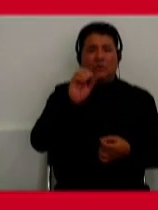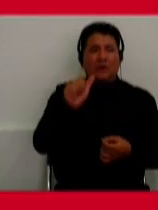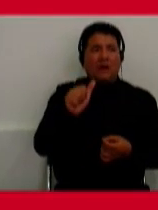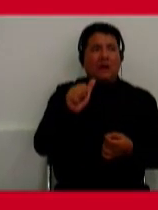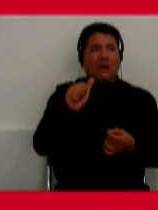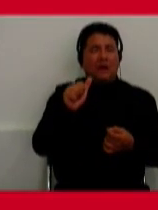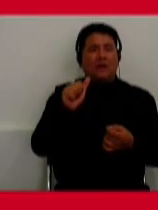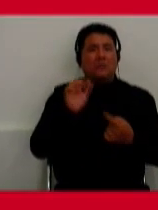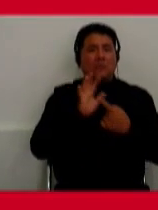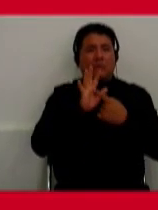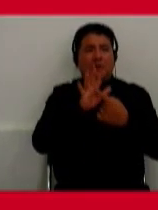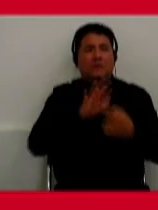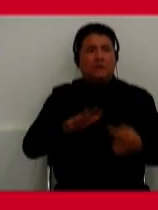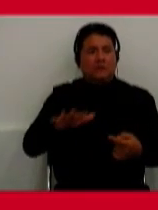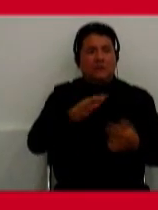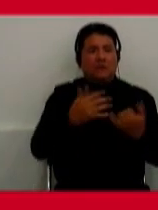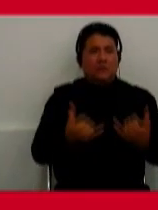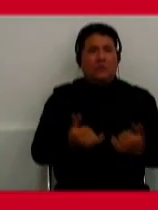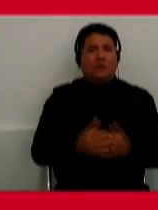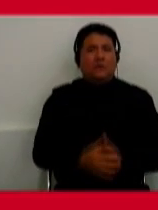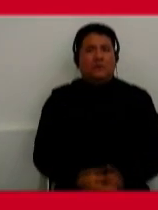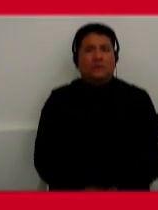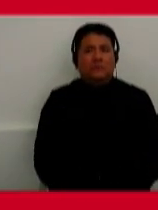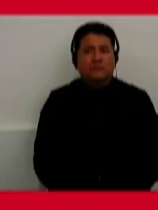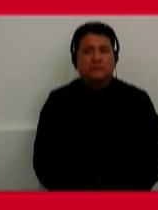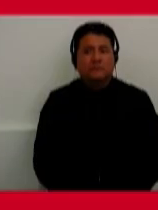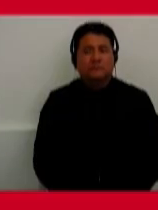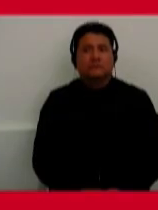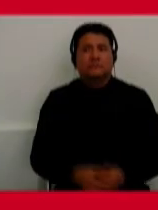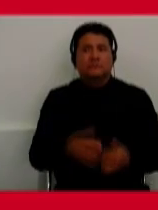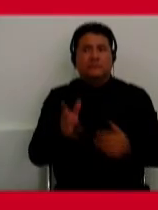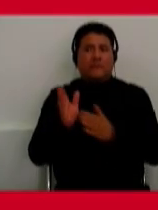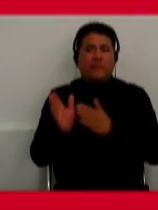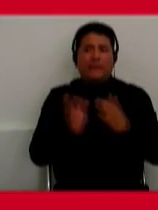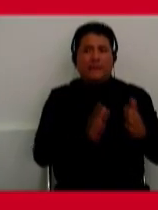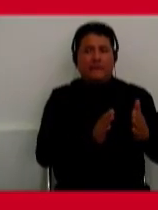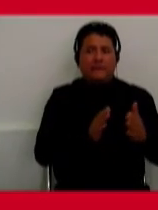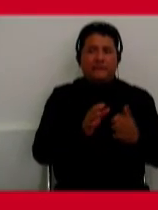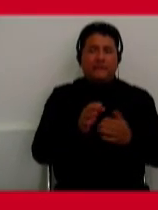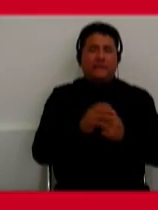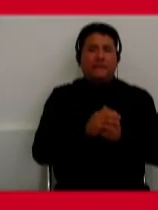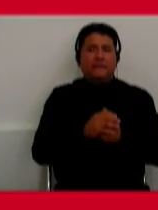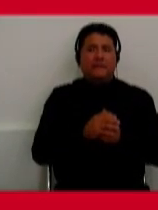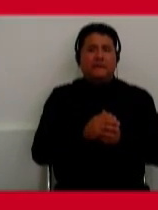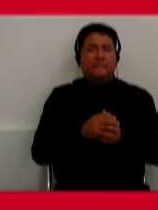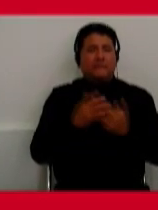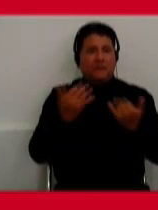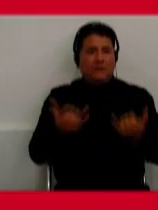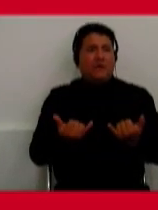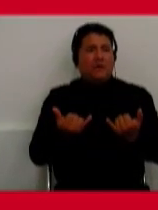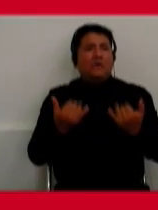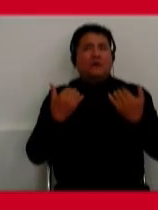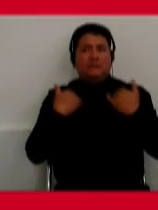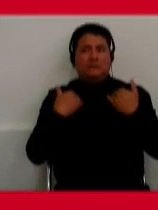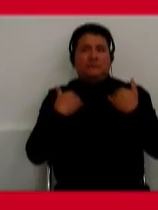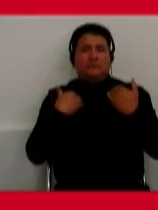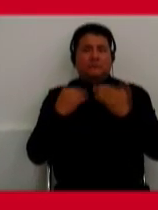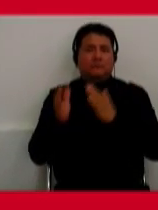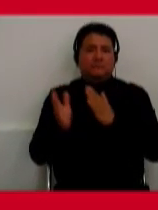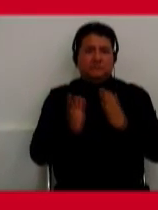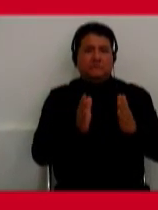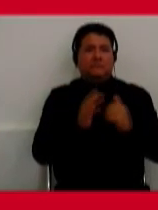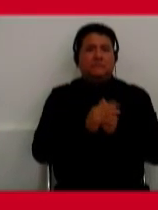en el corto tiempo cuando hacemos el plan estratégico mina. Bien, básicamente este es un diagrama que